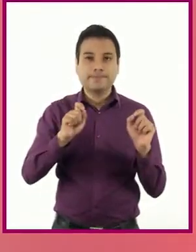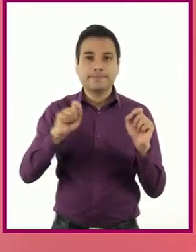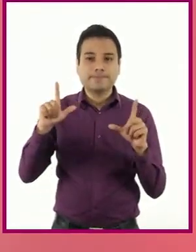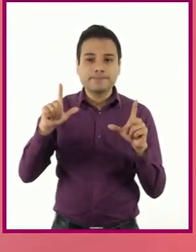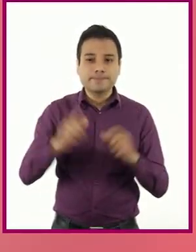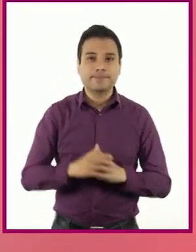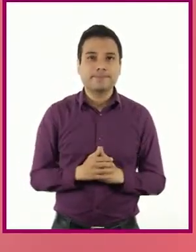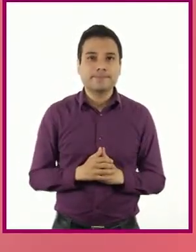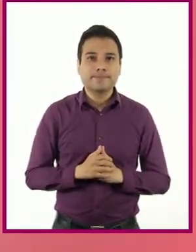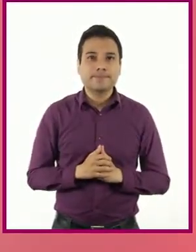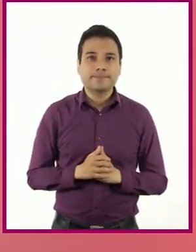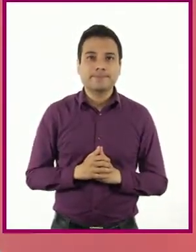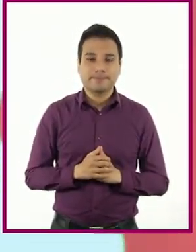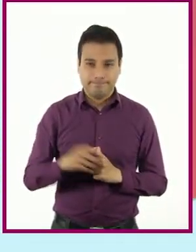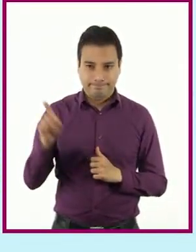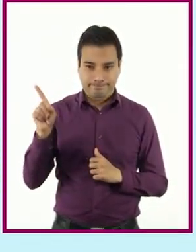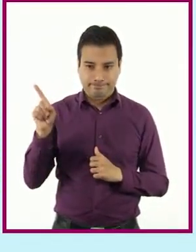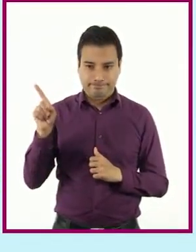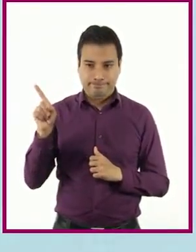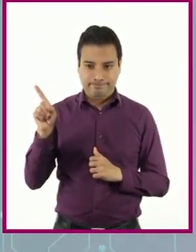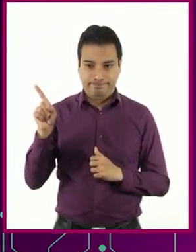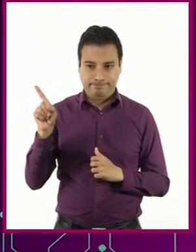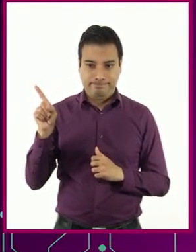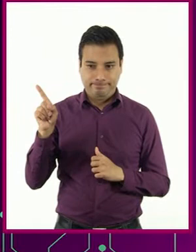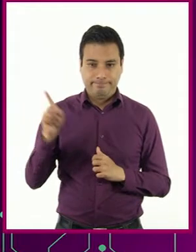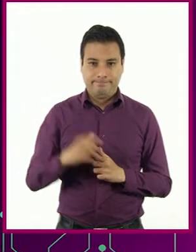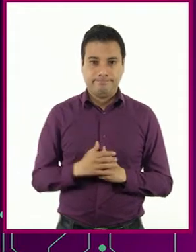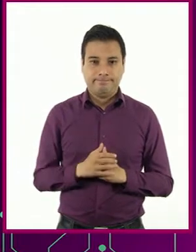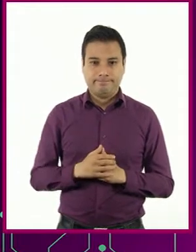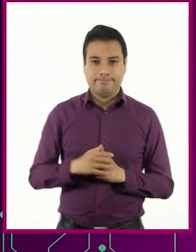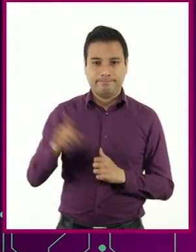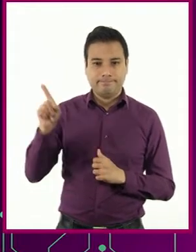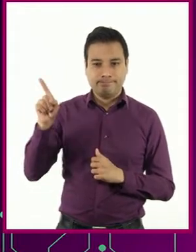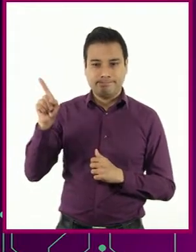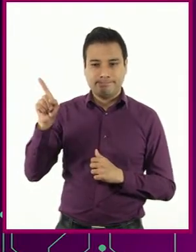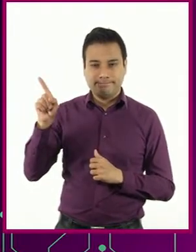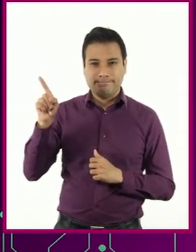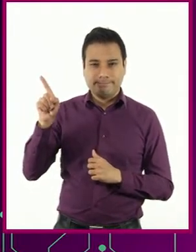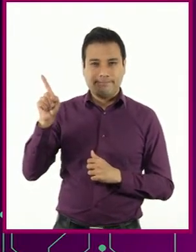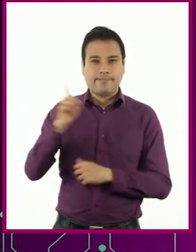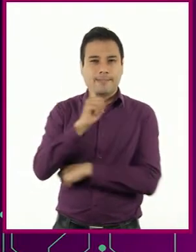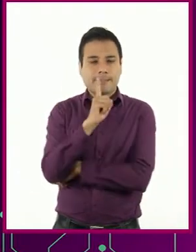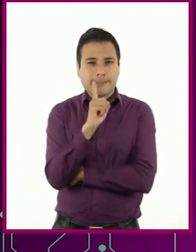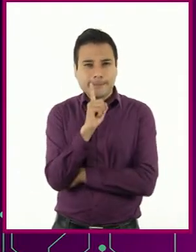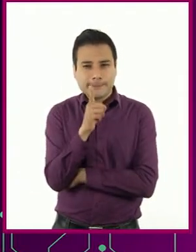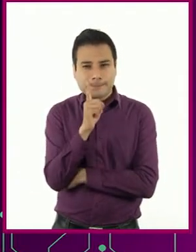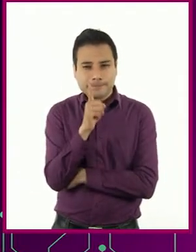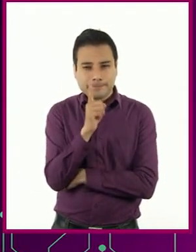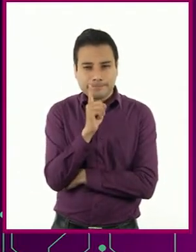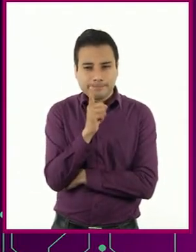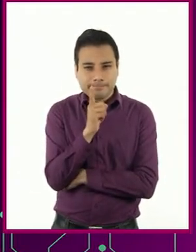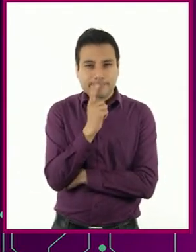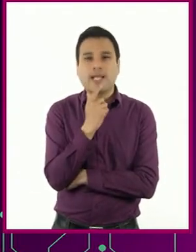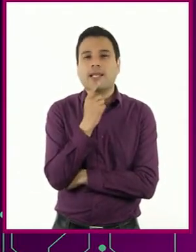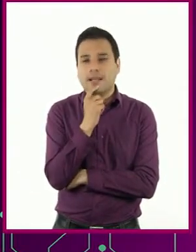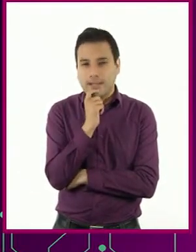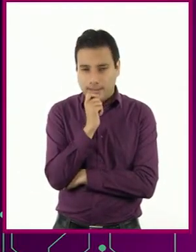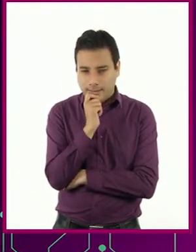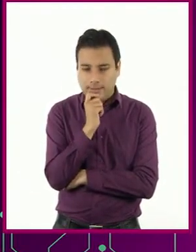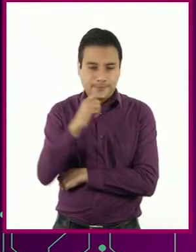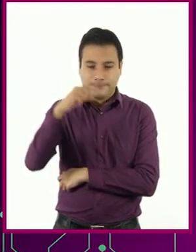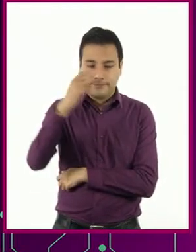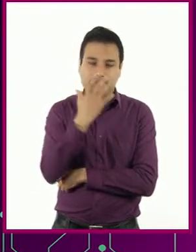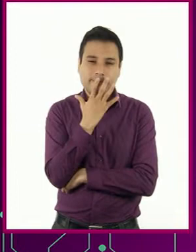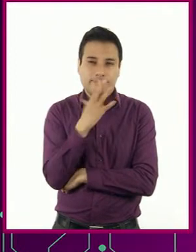A ver, la segunda. En esta diapositiva refiere... ¡Ah! ¡Muy